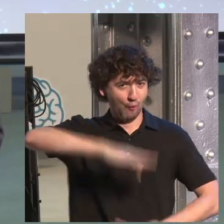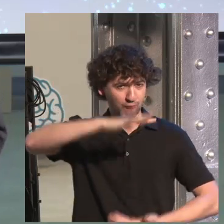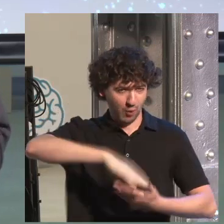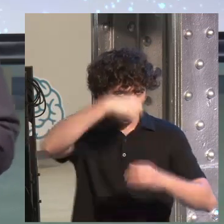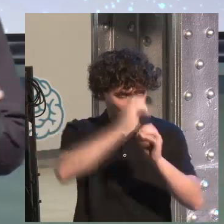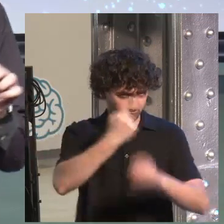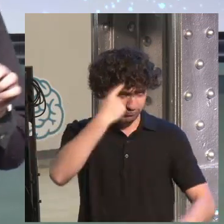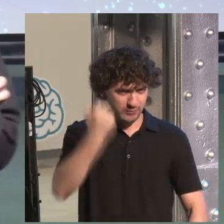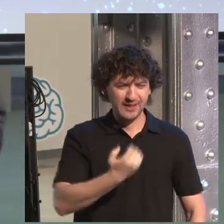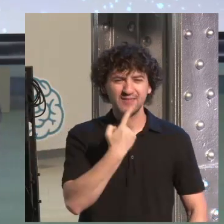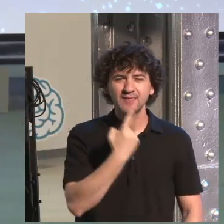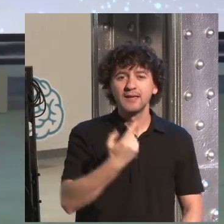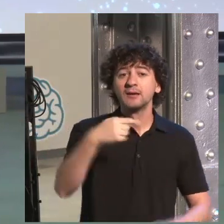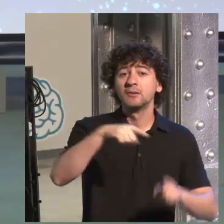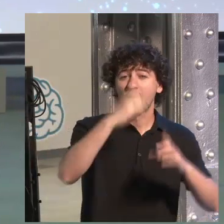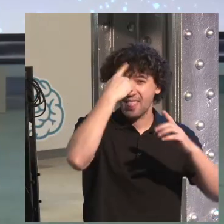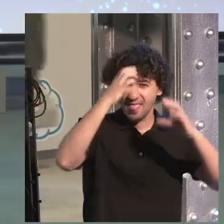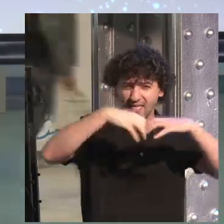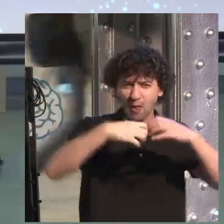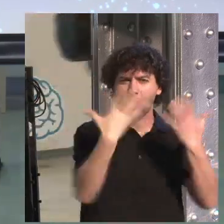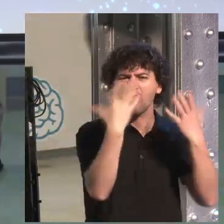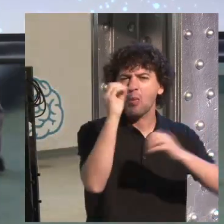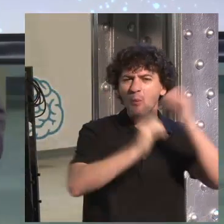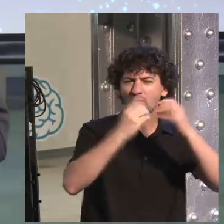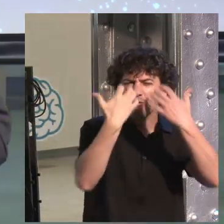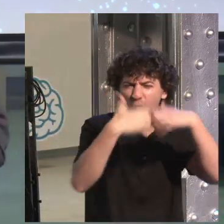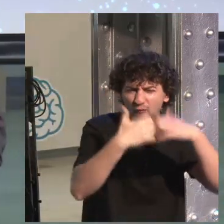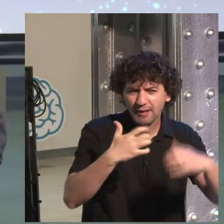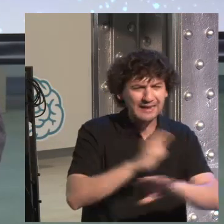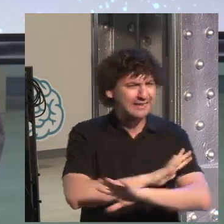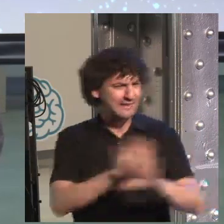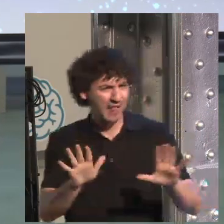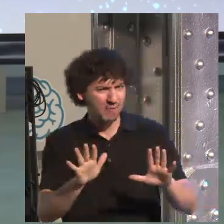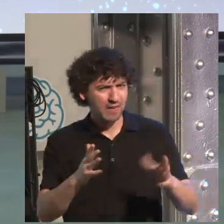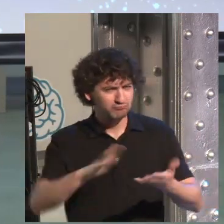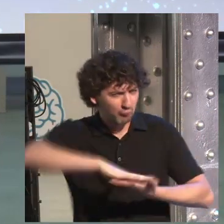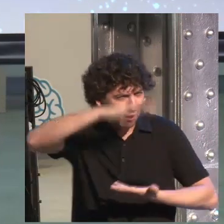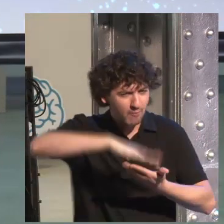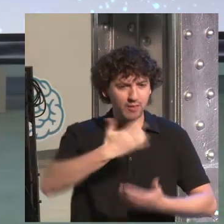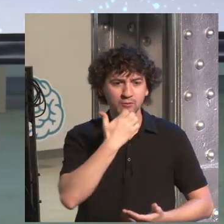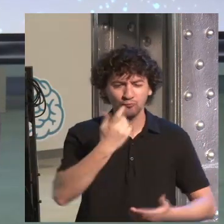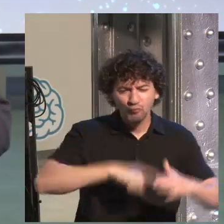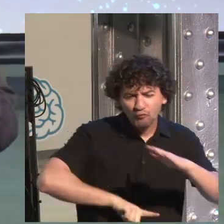el 10% del cerebro y que conforme vayamos desarrollando nuestras capacidades